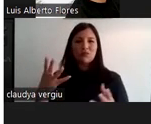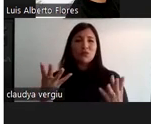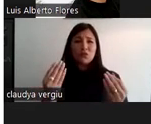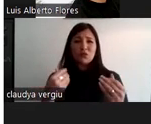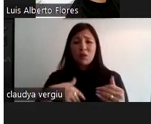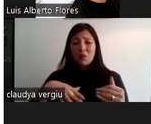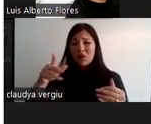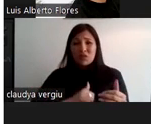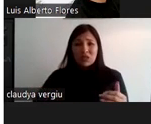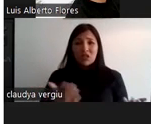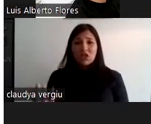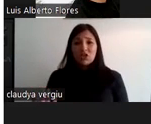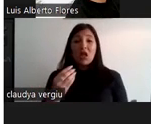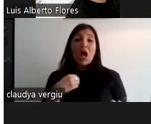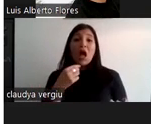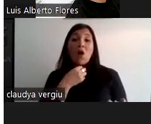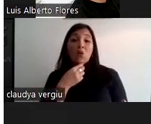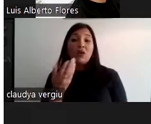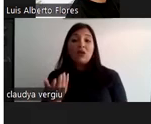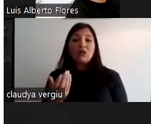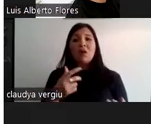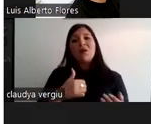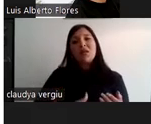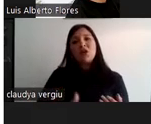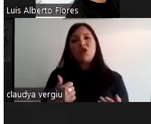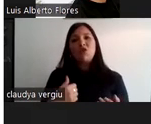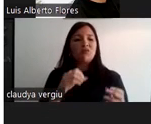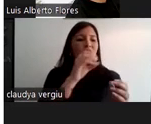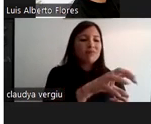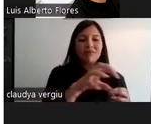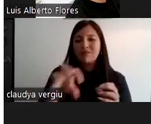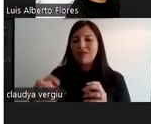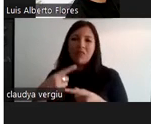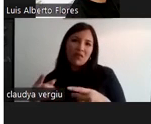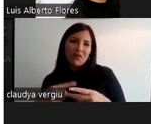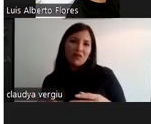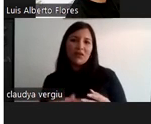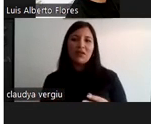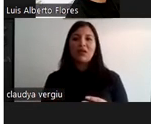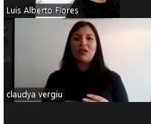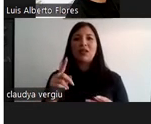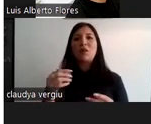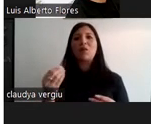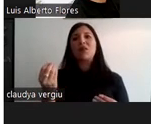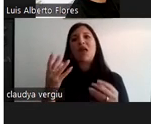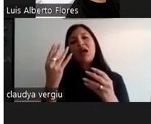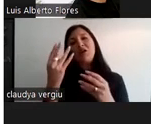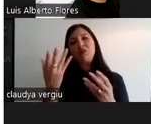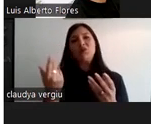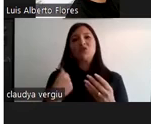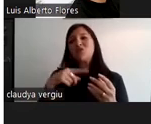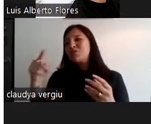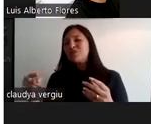veces con sus hijos y con los abuelos de repente y a veces los hijos están en unos lugares diferentes y de repente los las parejas tienen ir solo